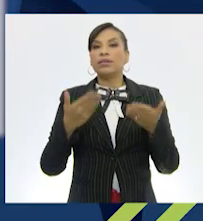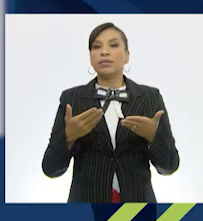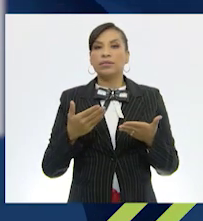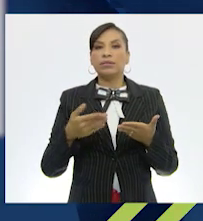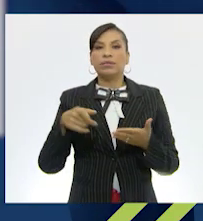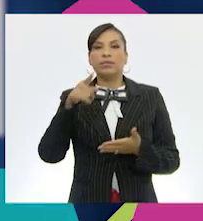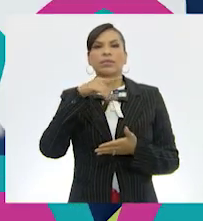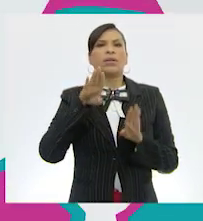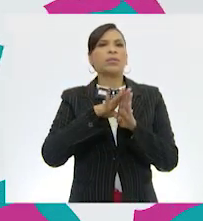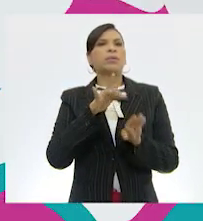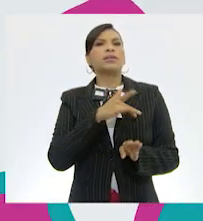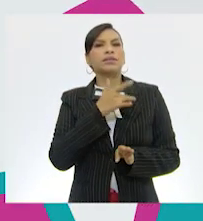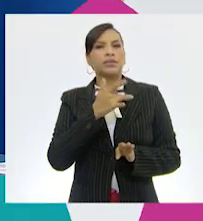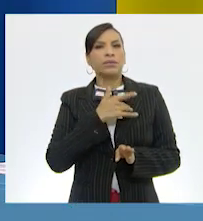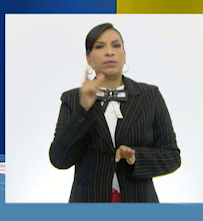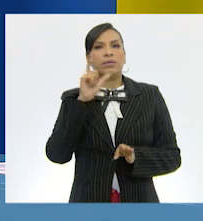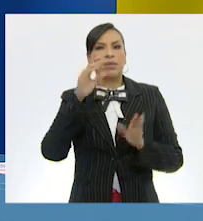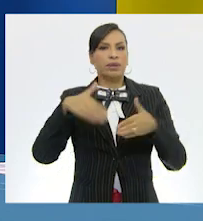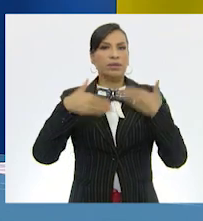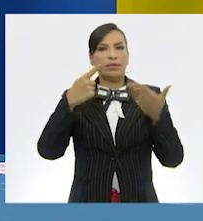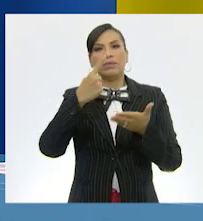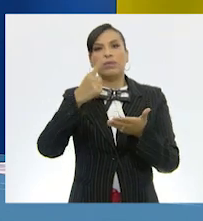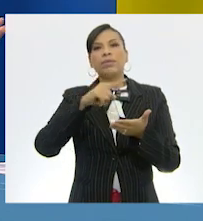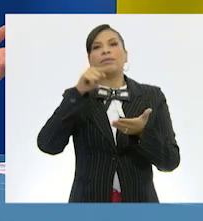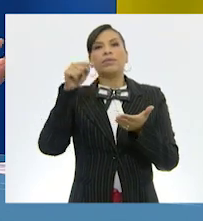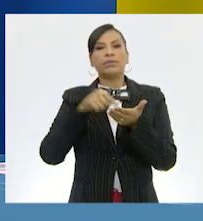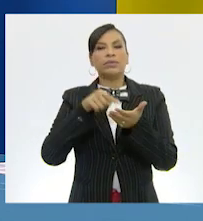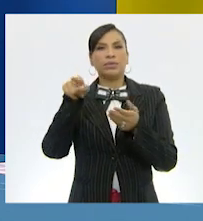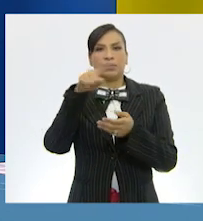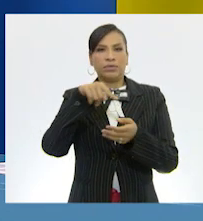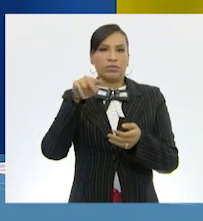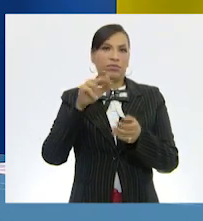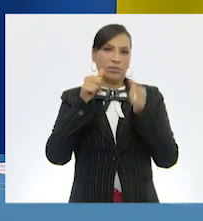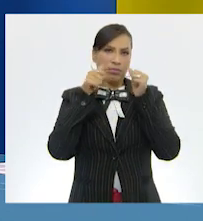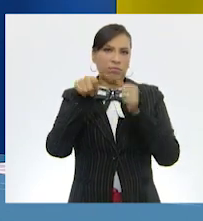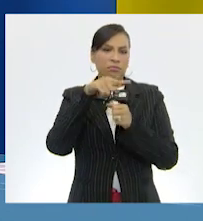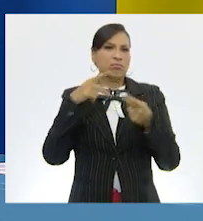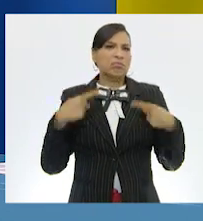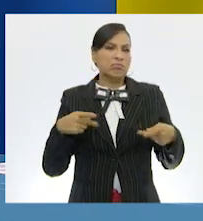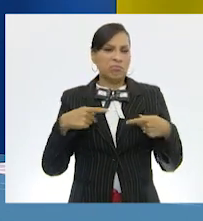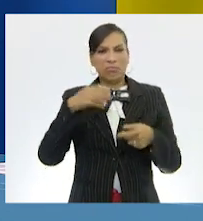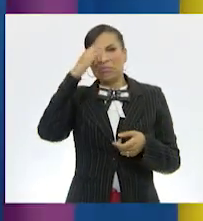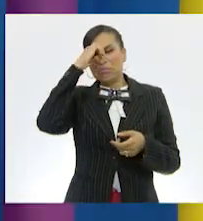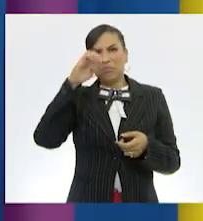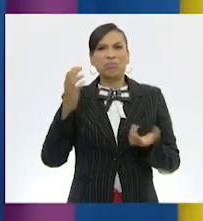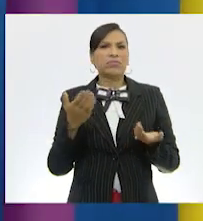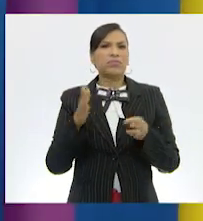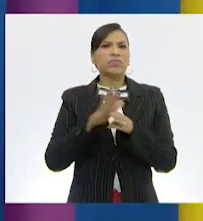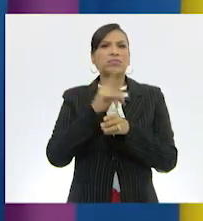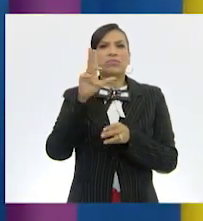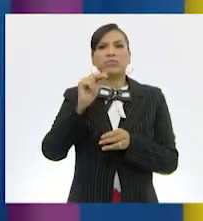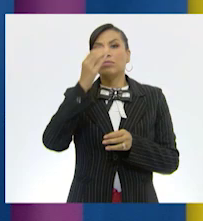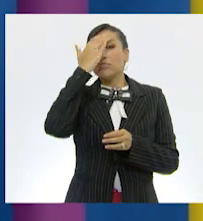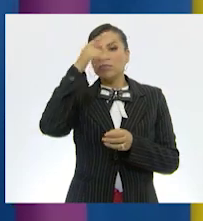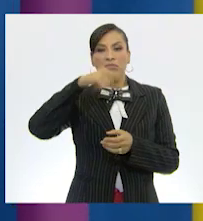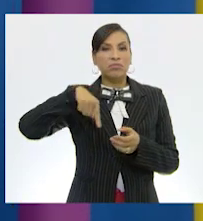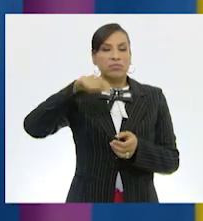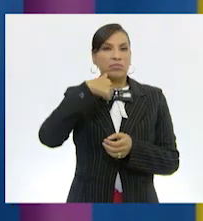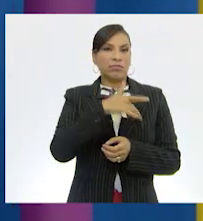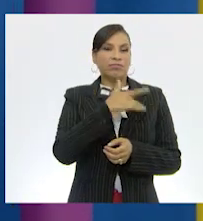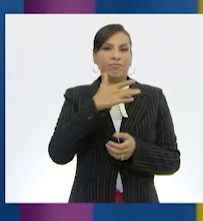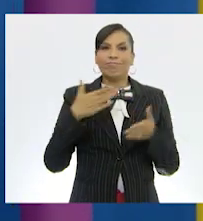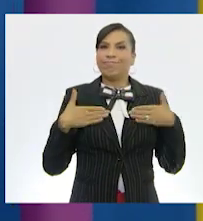¿cómo te has sentido cuando llegas a un lugar donde no conoces a los otros? Pues un poco extraña porque al no conocerlos me siento